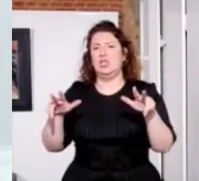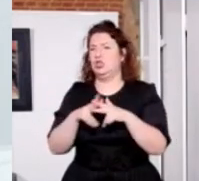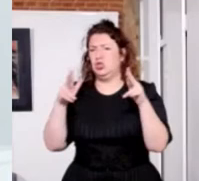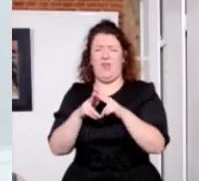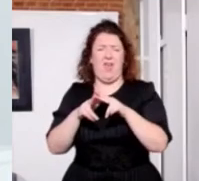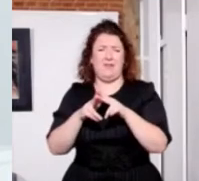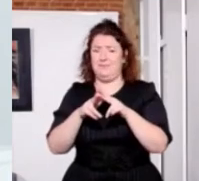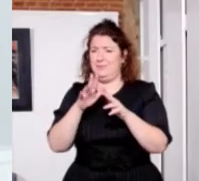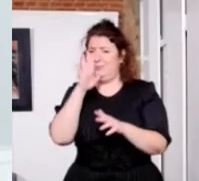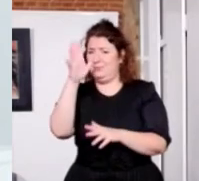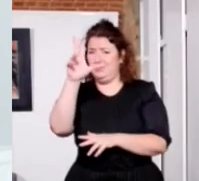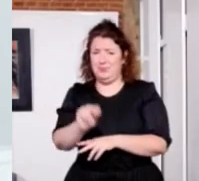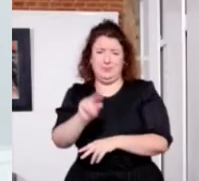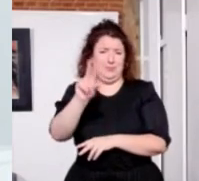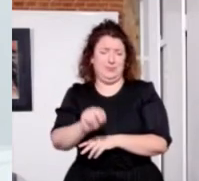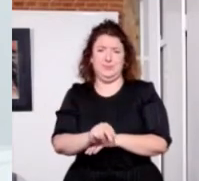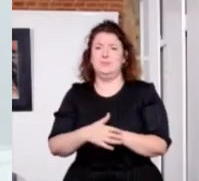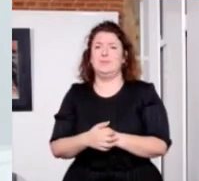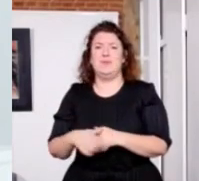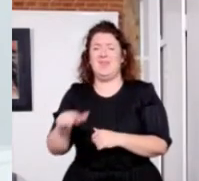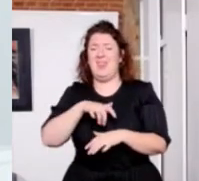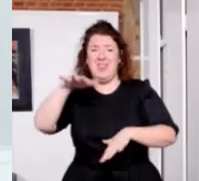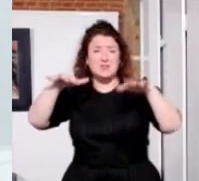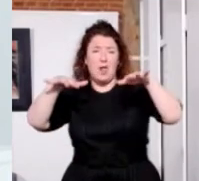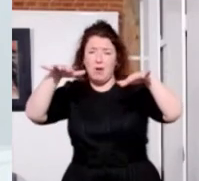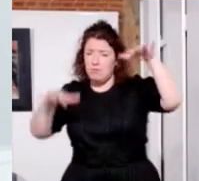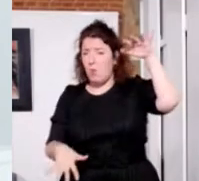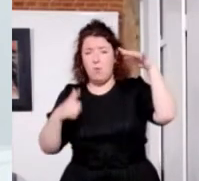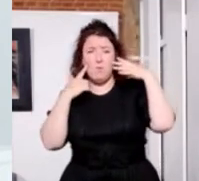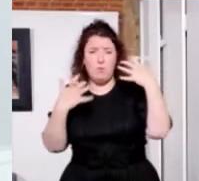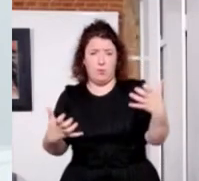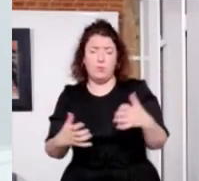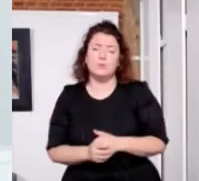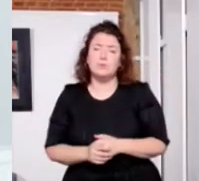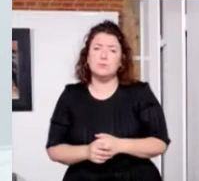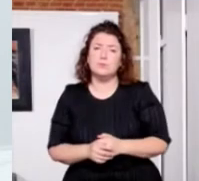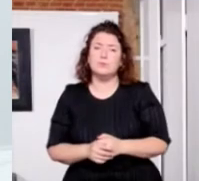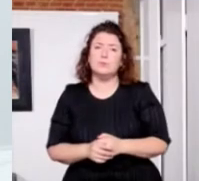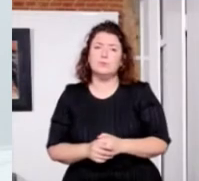impresionante, con un aumento de las desigualdades y luego también